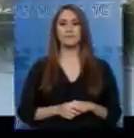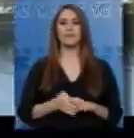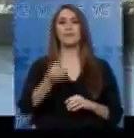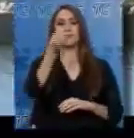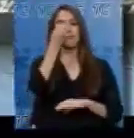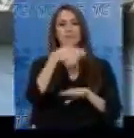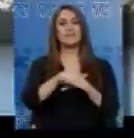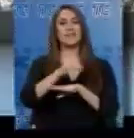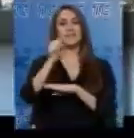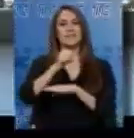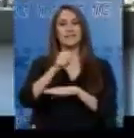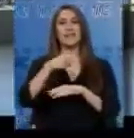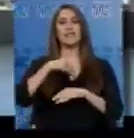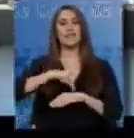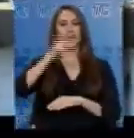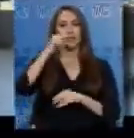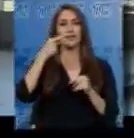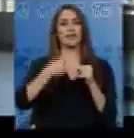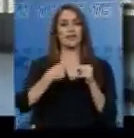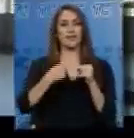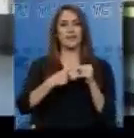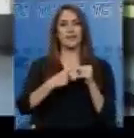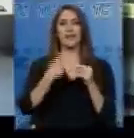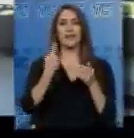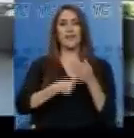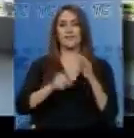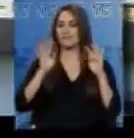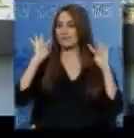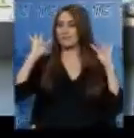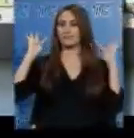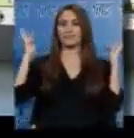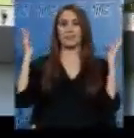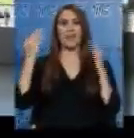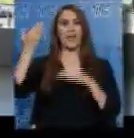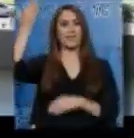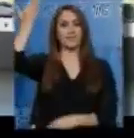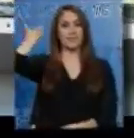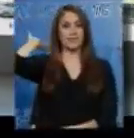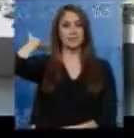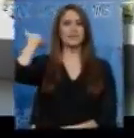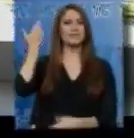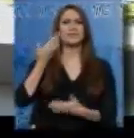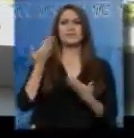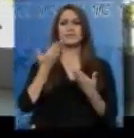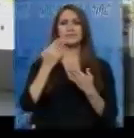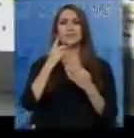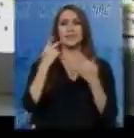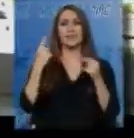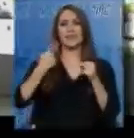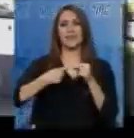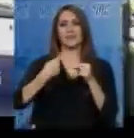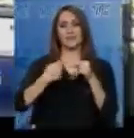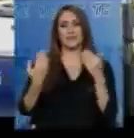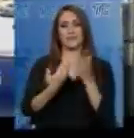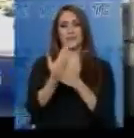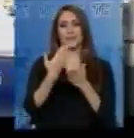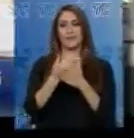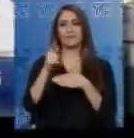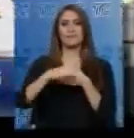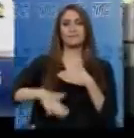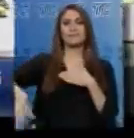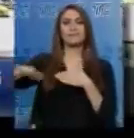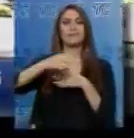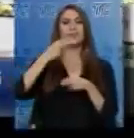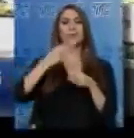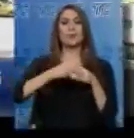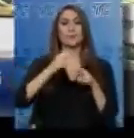Así es, estamos en el norte de Quito con un fondo impresionante del Quito moderno. Este es un sector de la